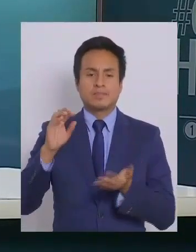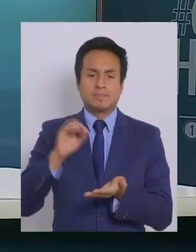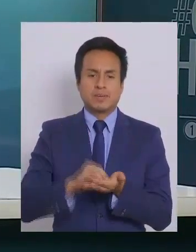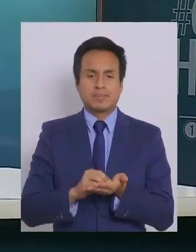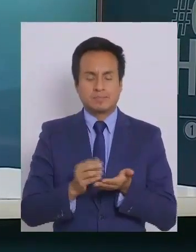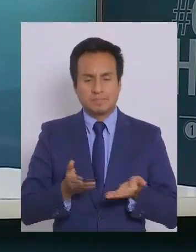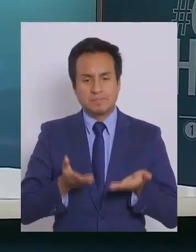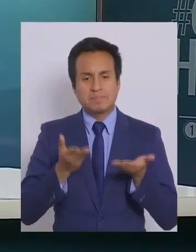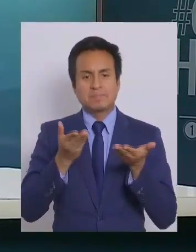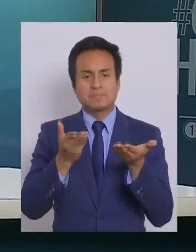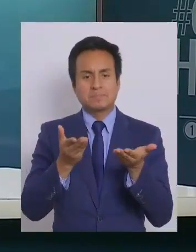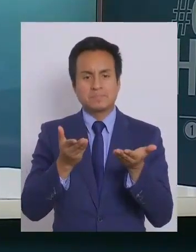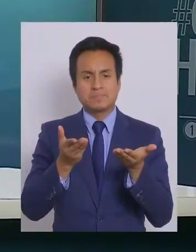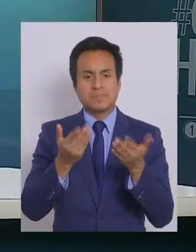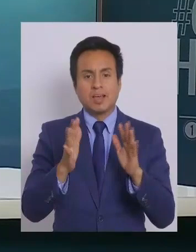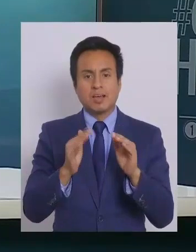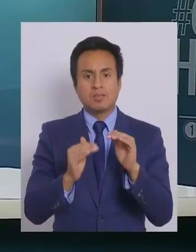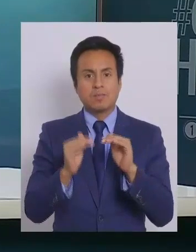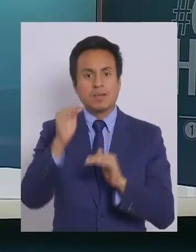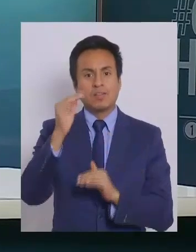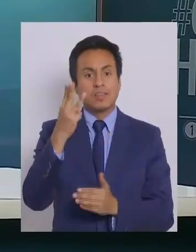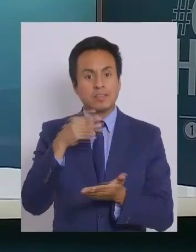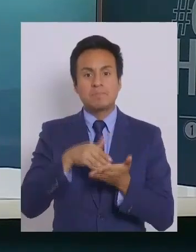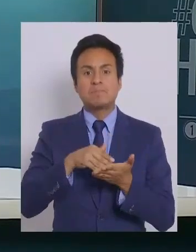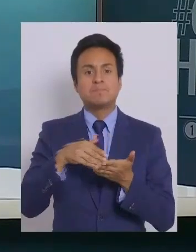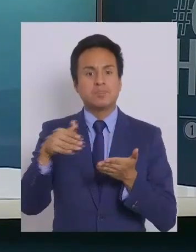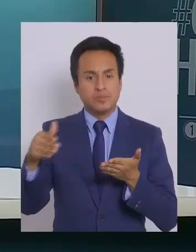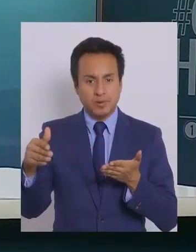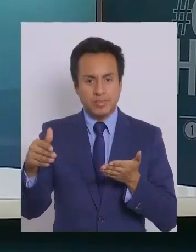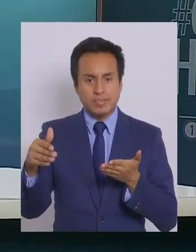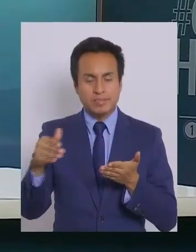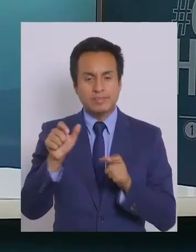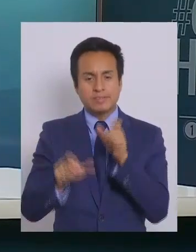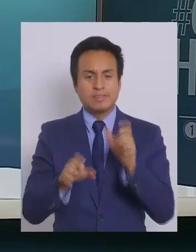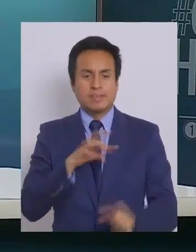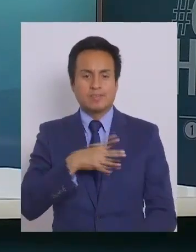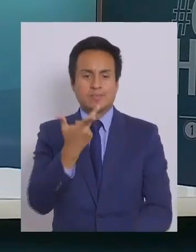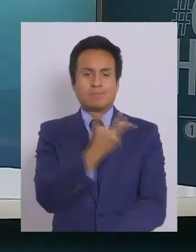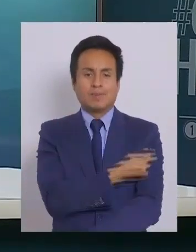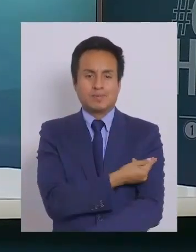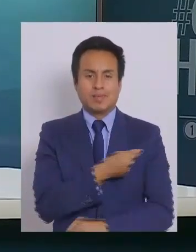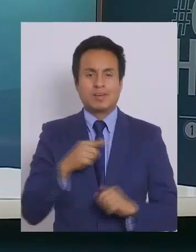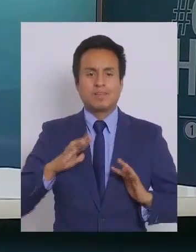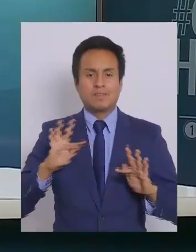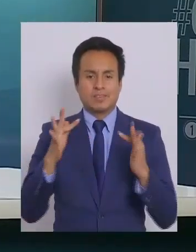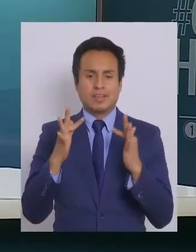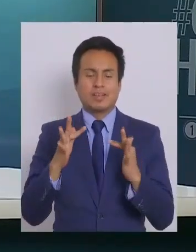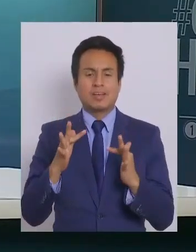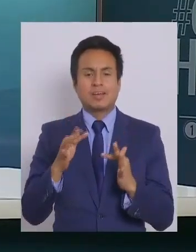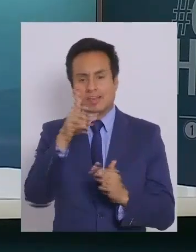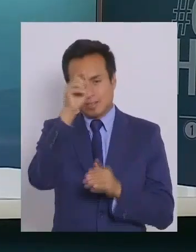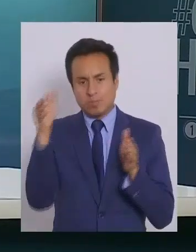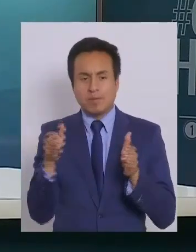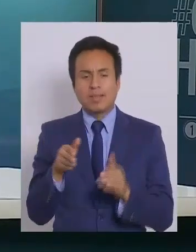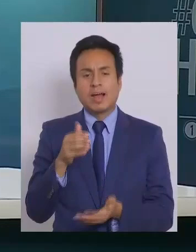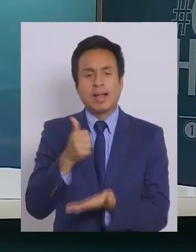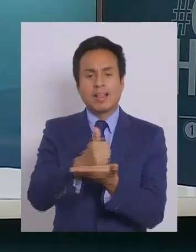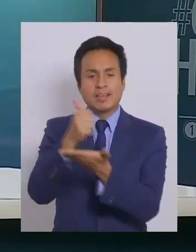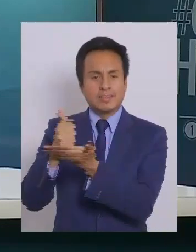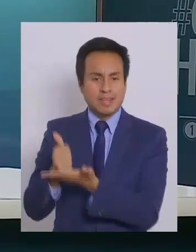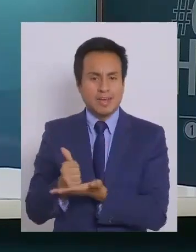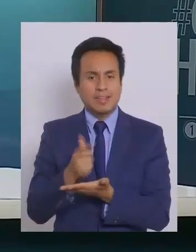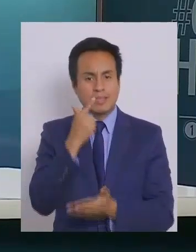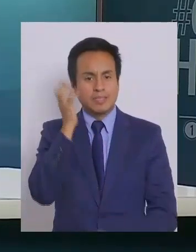más habiendo sobrepasado los 3 millones de chilenos vacunados felicitar a la atención primaria alcaldes a alcaldes